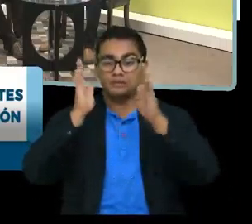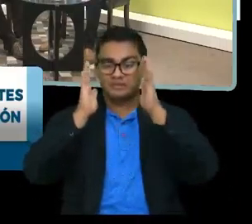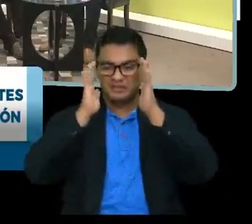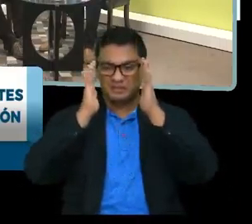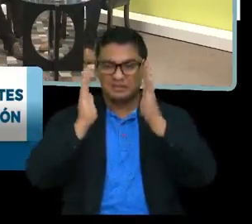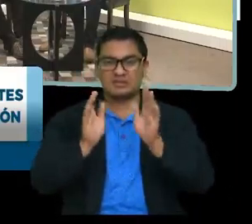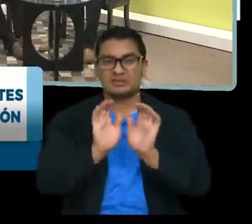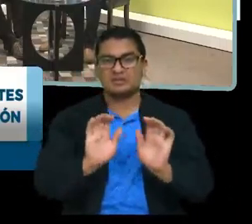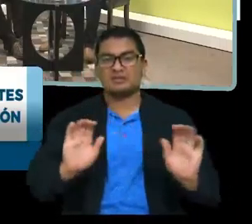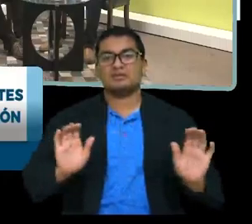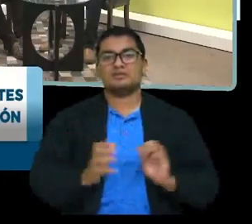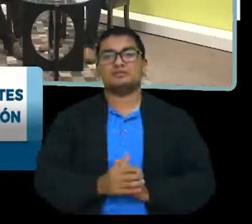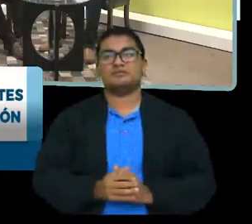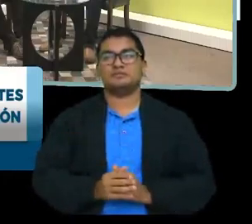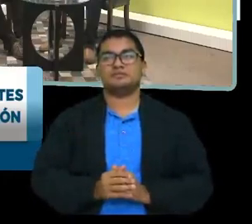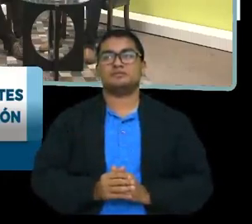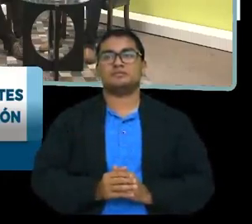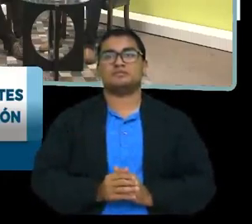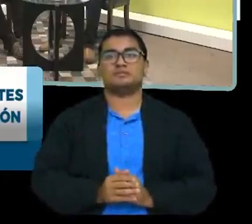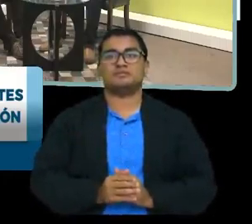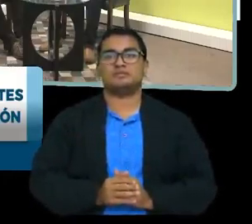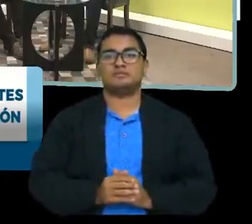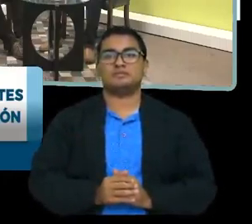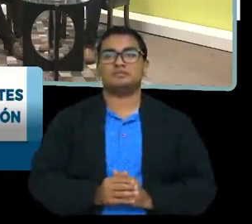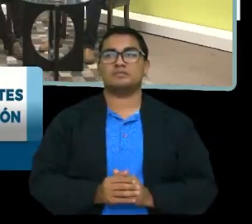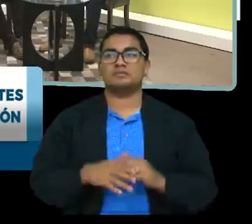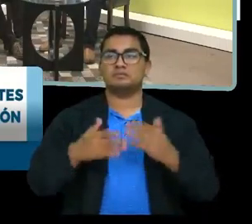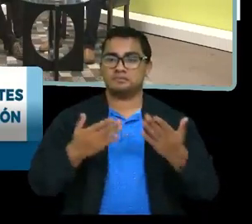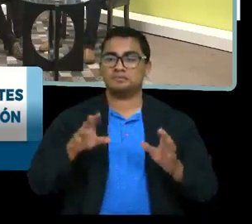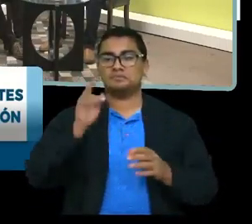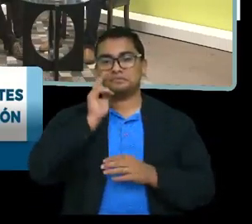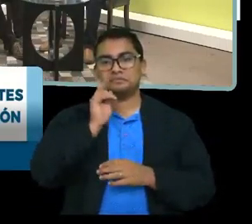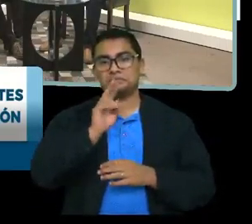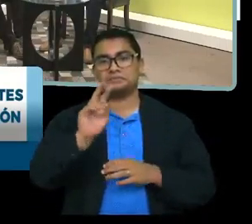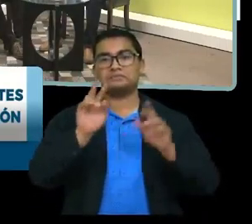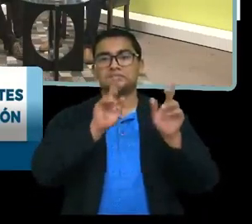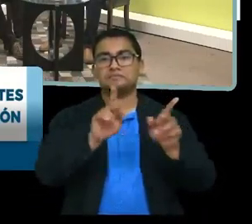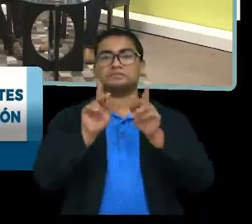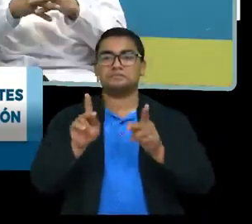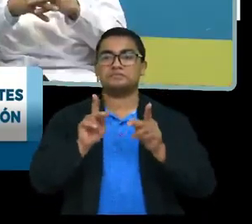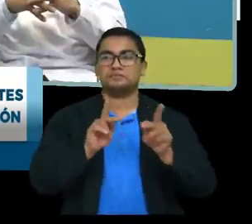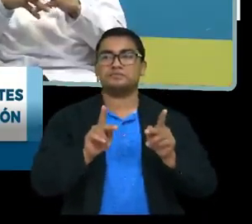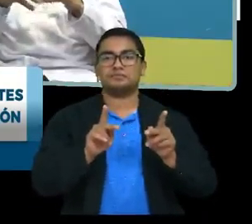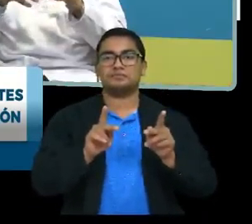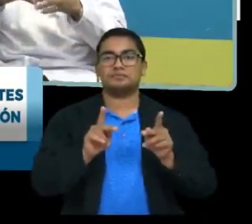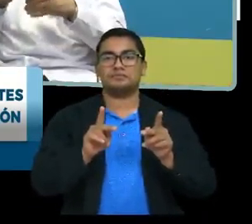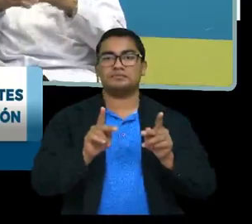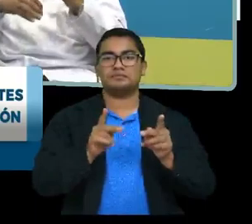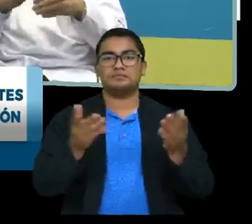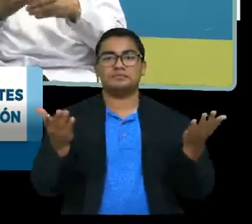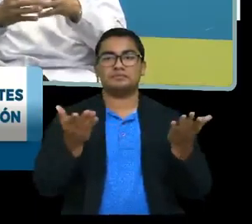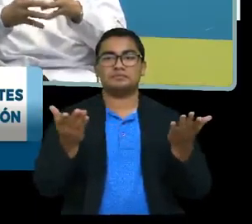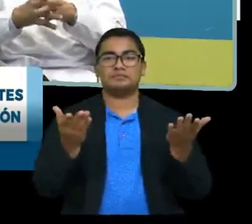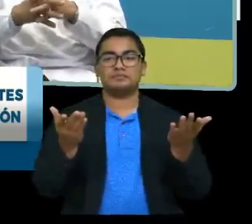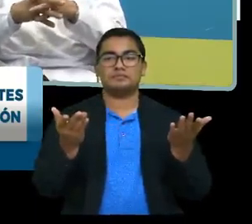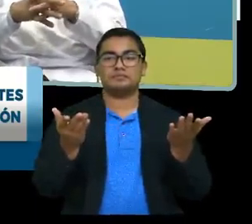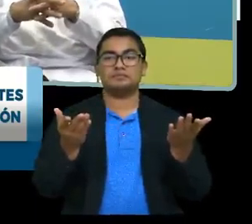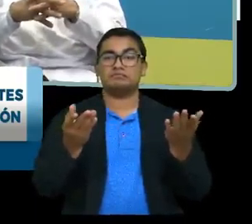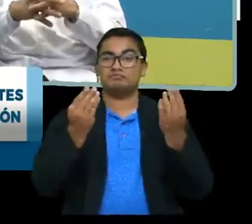de parasitantes y vitaminas. En esta jornada hemos visto que las personas se han visto bastante, ellas han